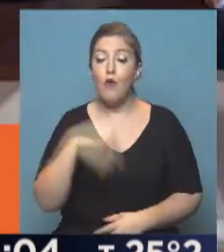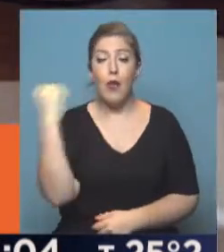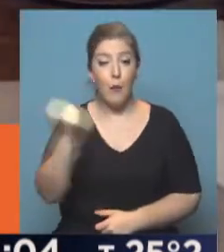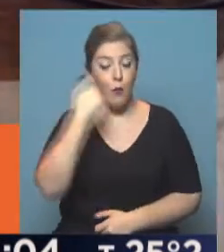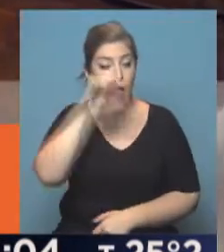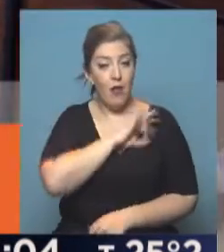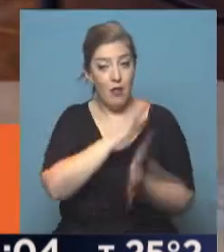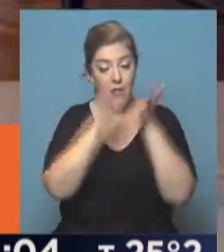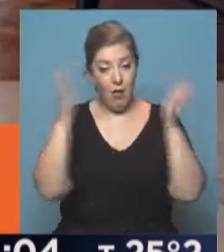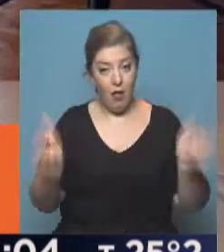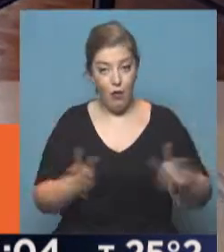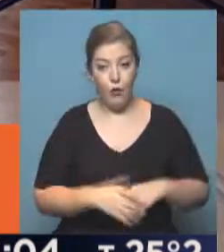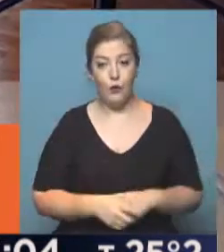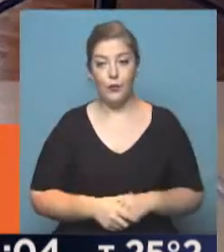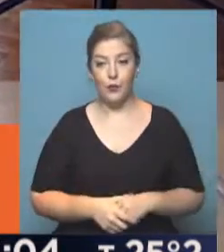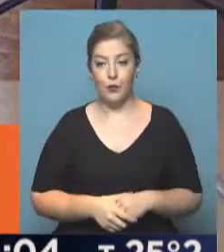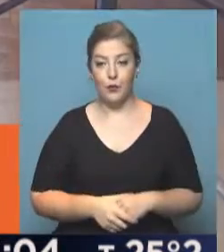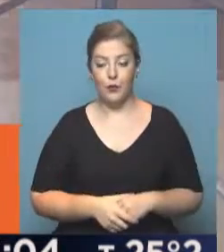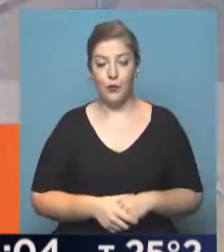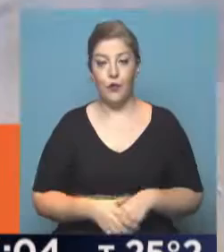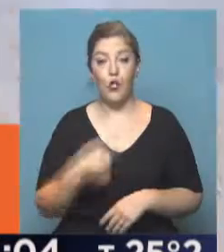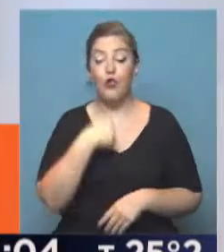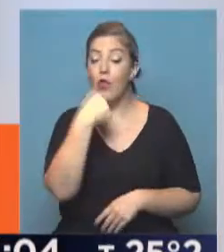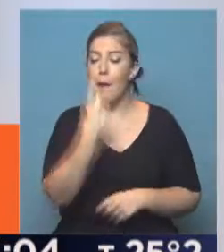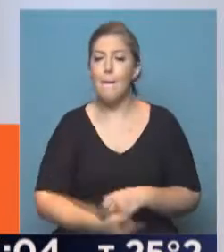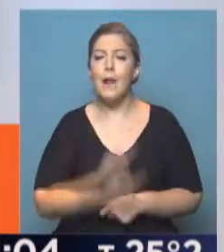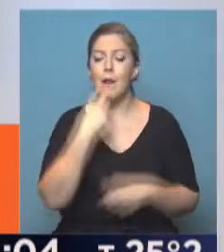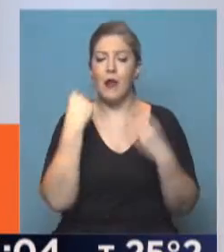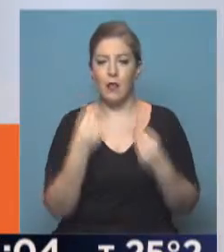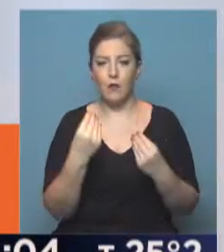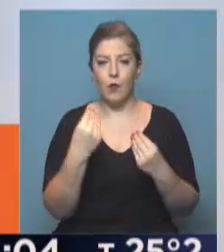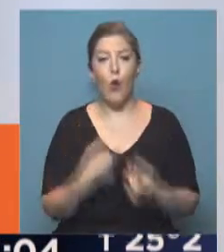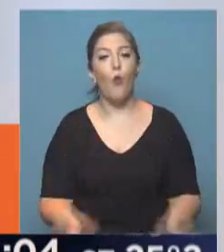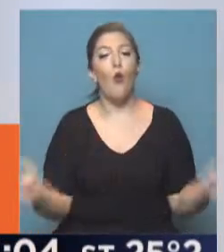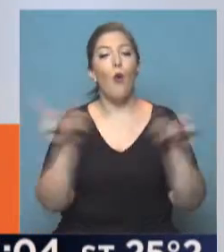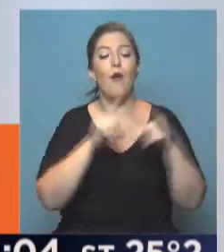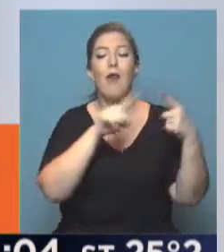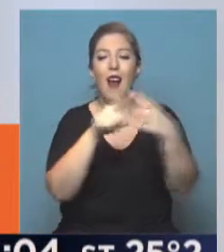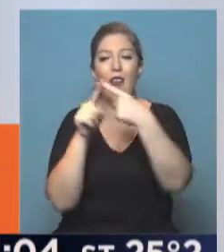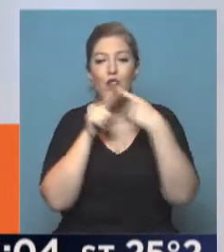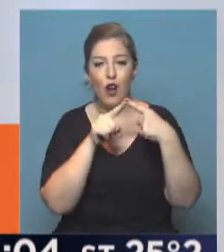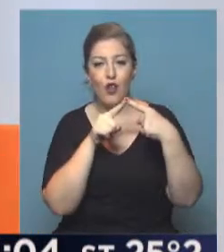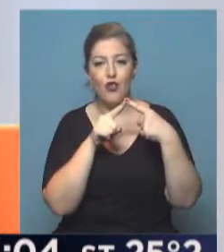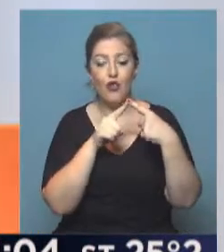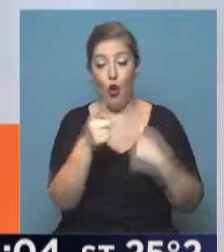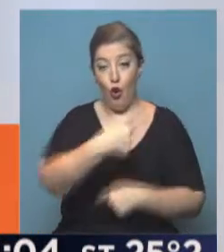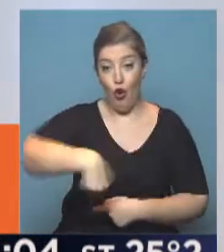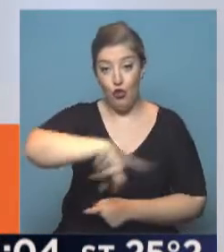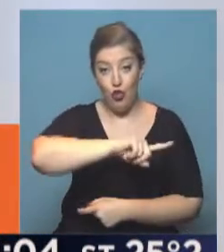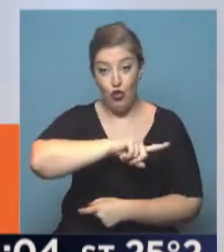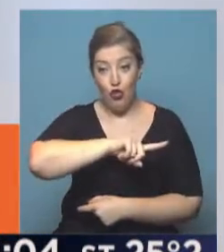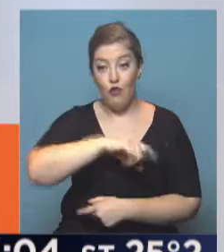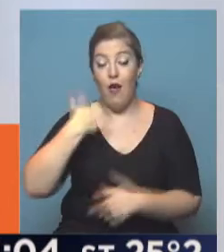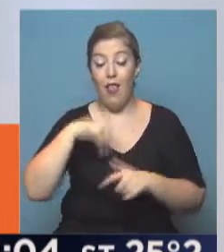año. Yo diría que la primera es volver a relacionarnos entre nosotros,